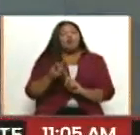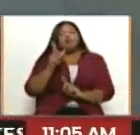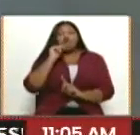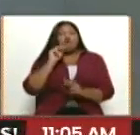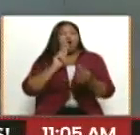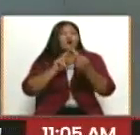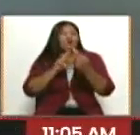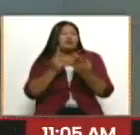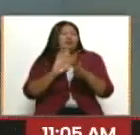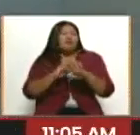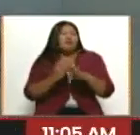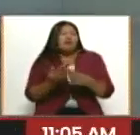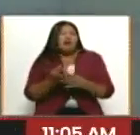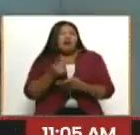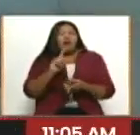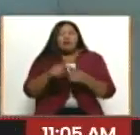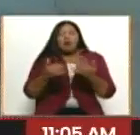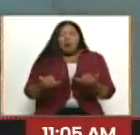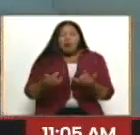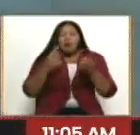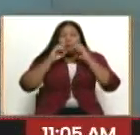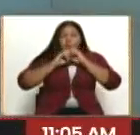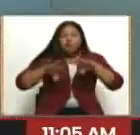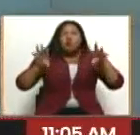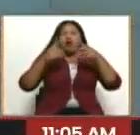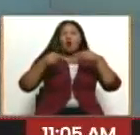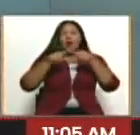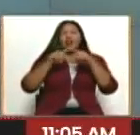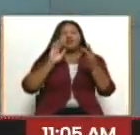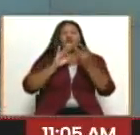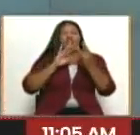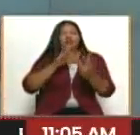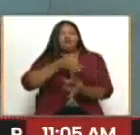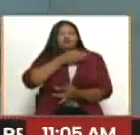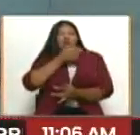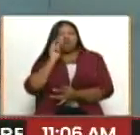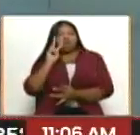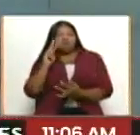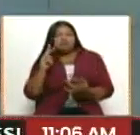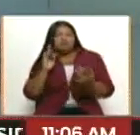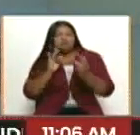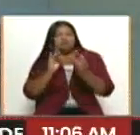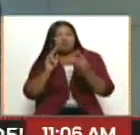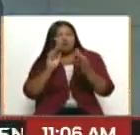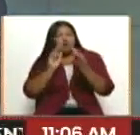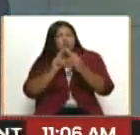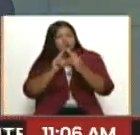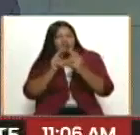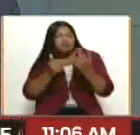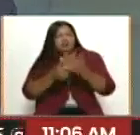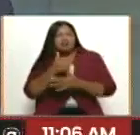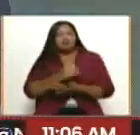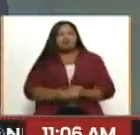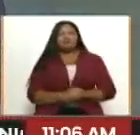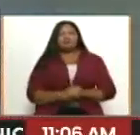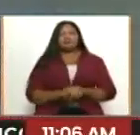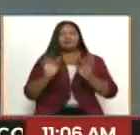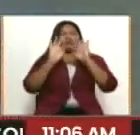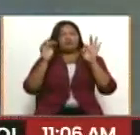Emma, se hacía muy viral a través de las redes sociales, bueno, su característica manera de